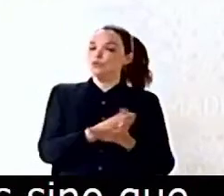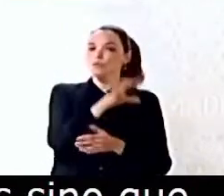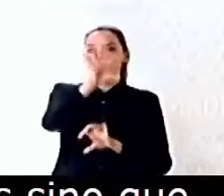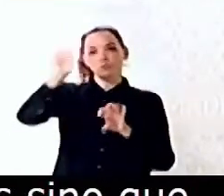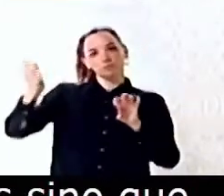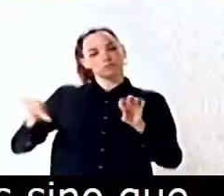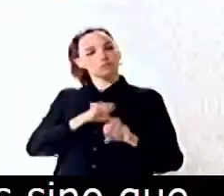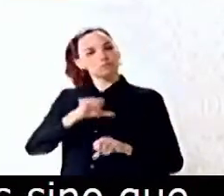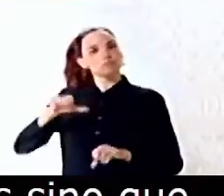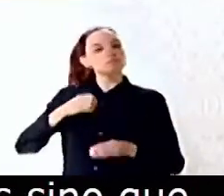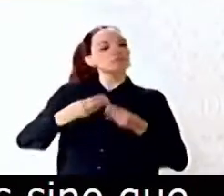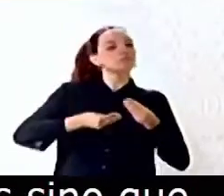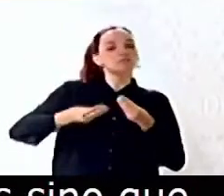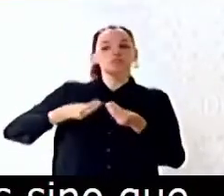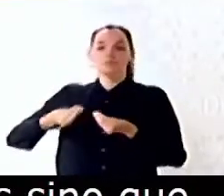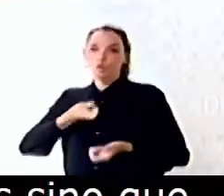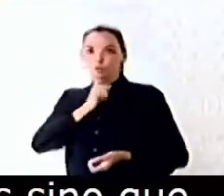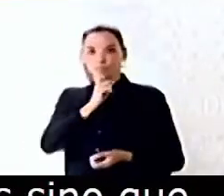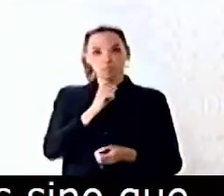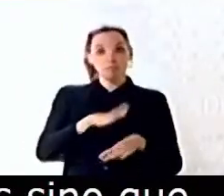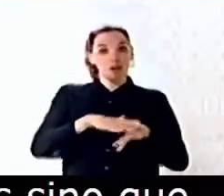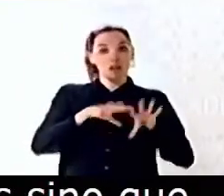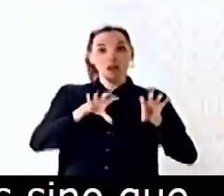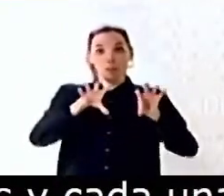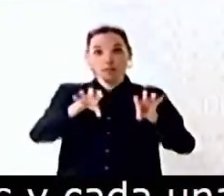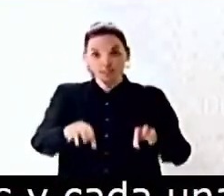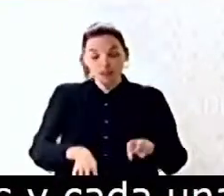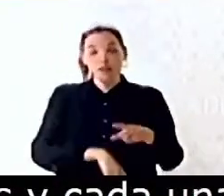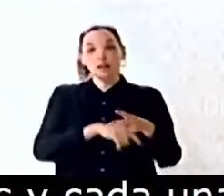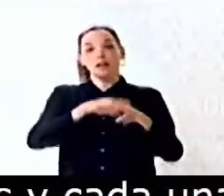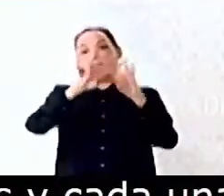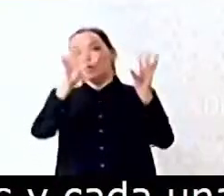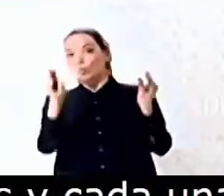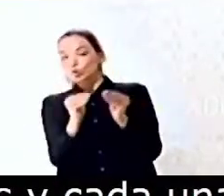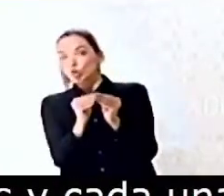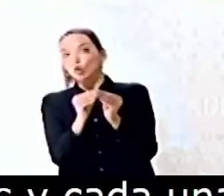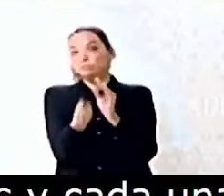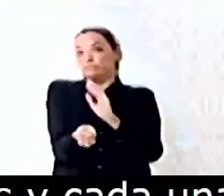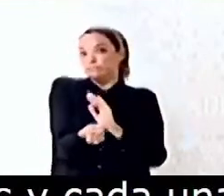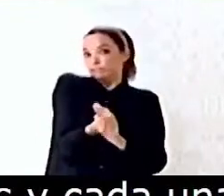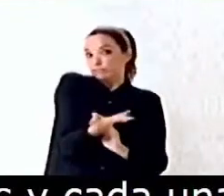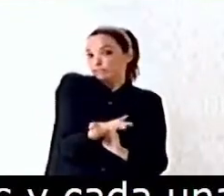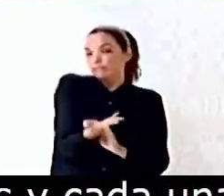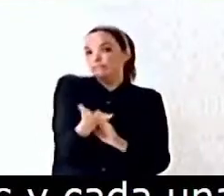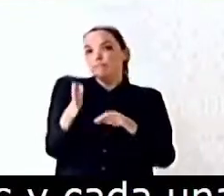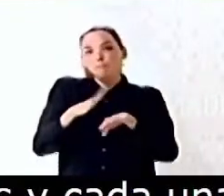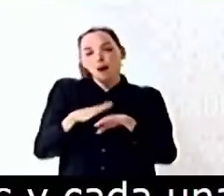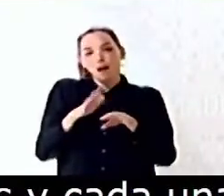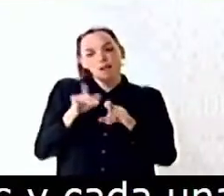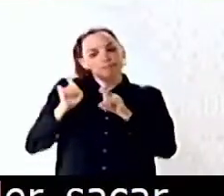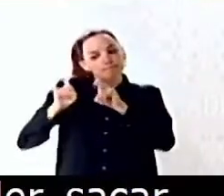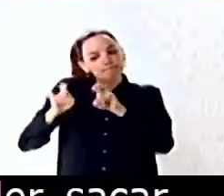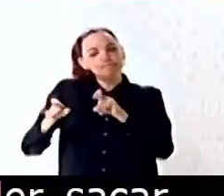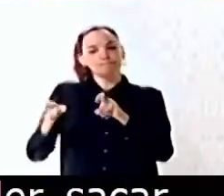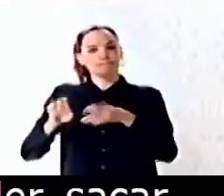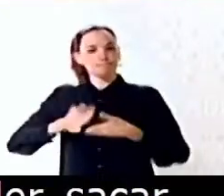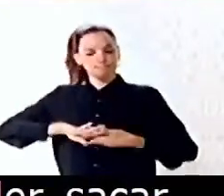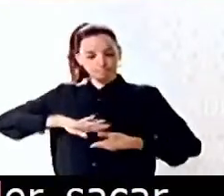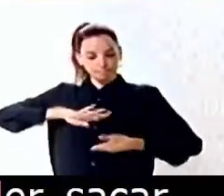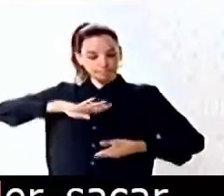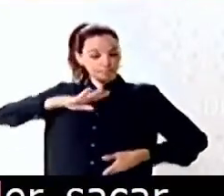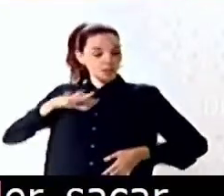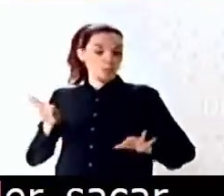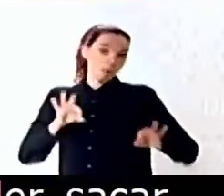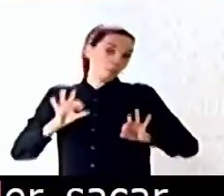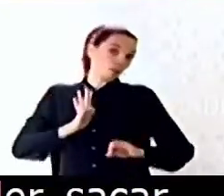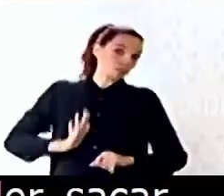autónomas, para aprender, para sacar conclusiones, para extraer enseñanzas y para poder estar preparados para un futuro